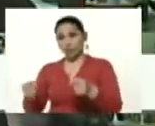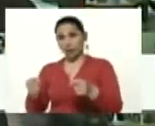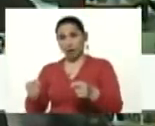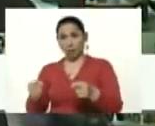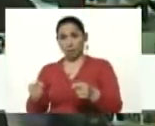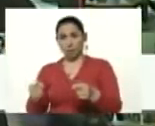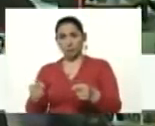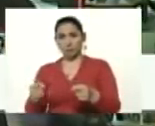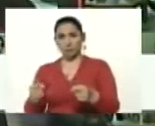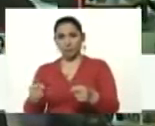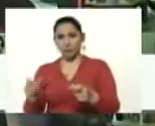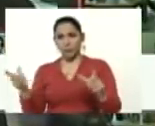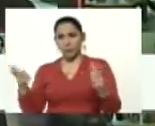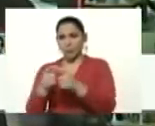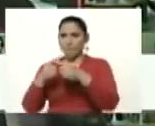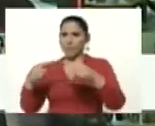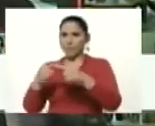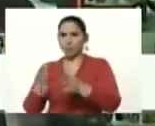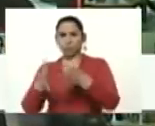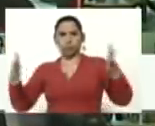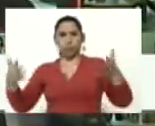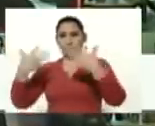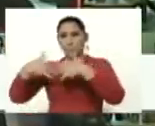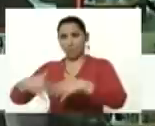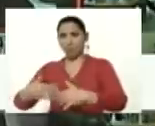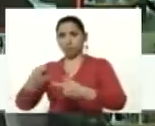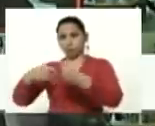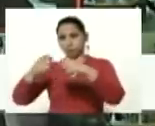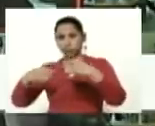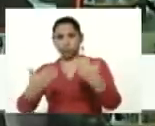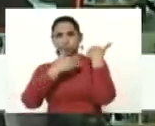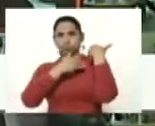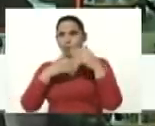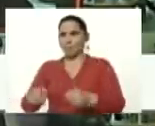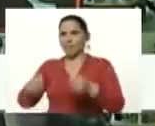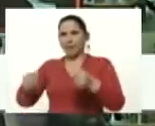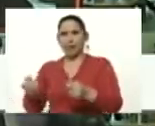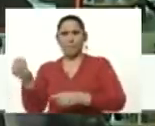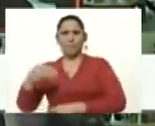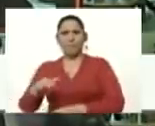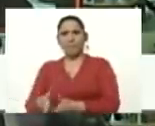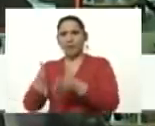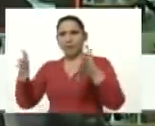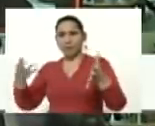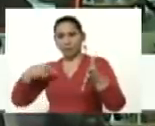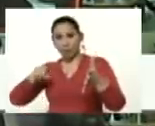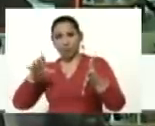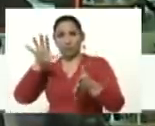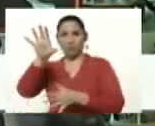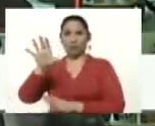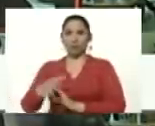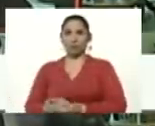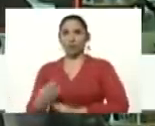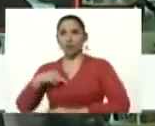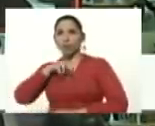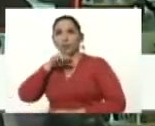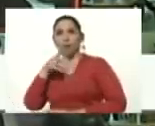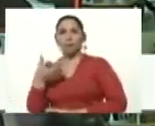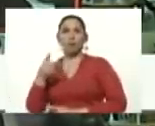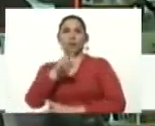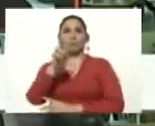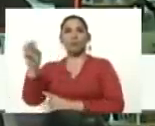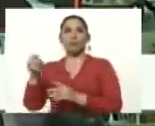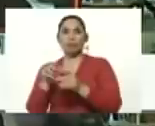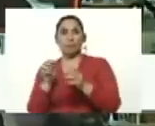pulgas, los pequeños, medianos y grandes comerciantes, es uno de los mercados más grandes que tenemos en el país, estamos hablando de 120